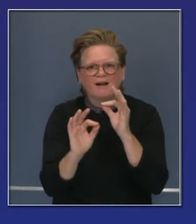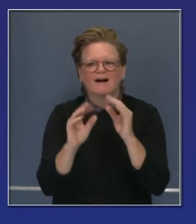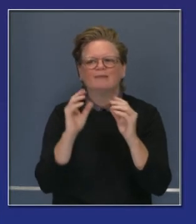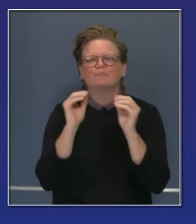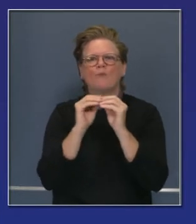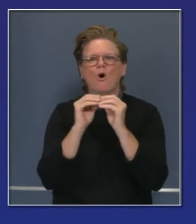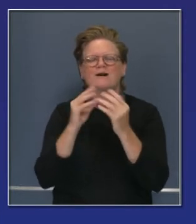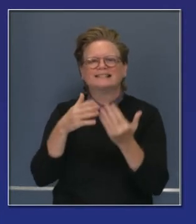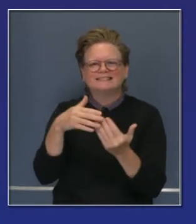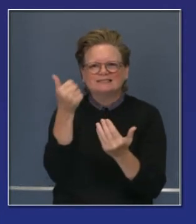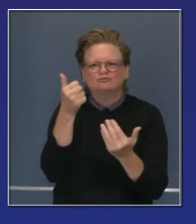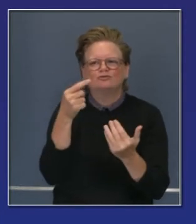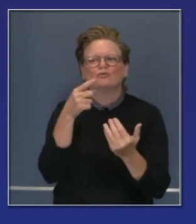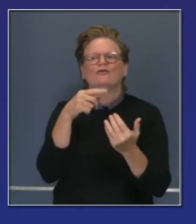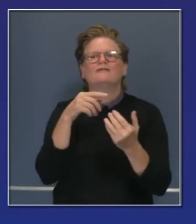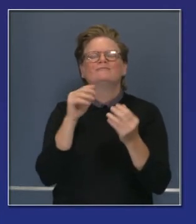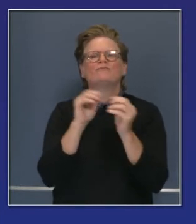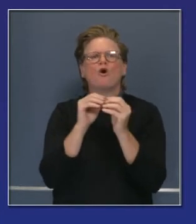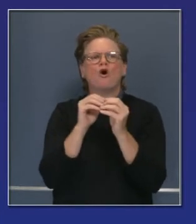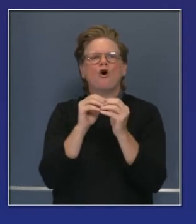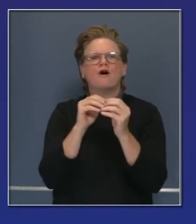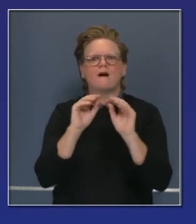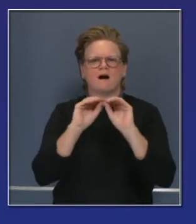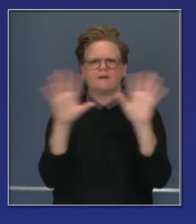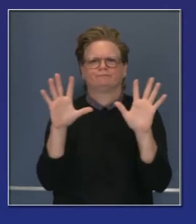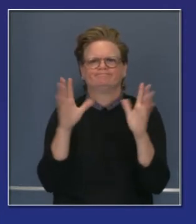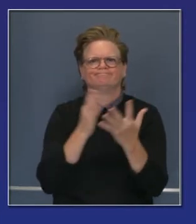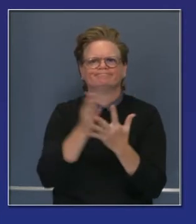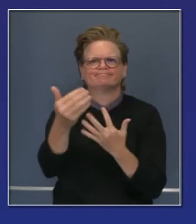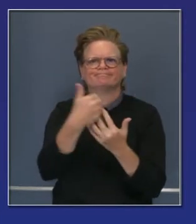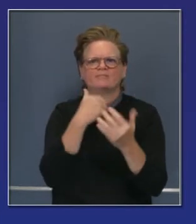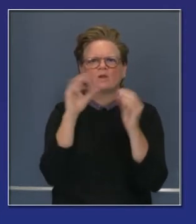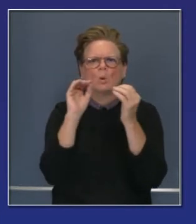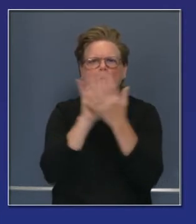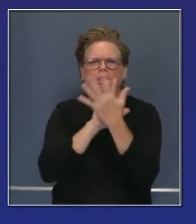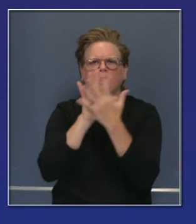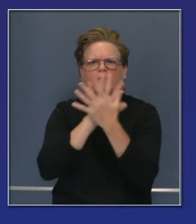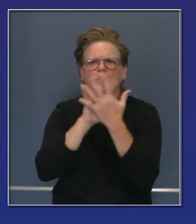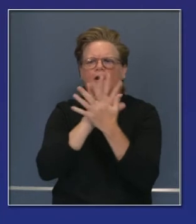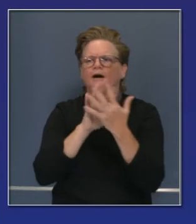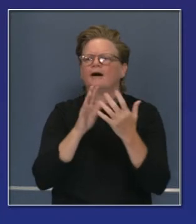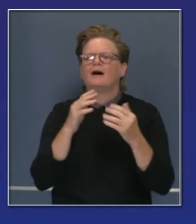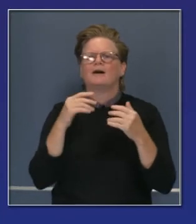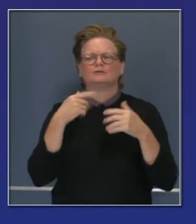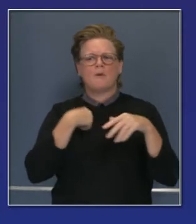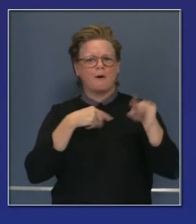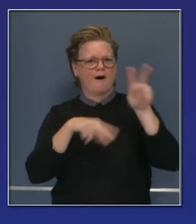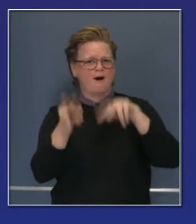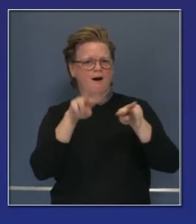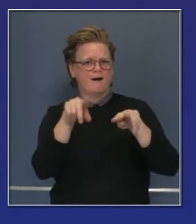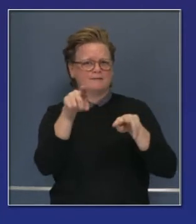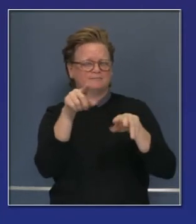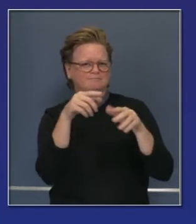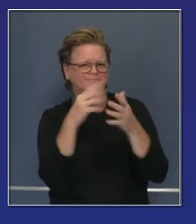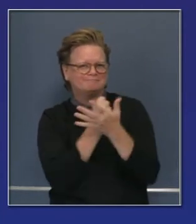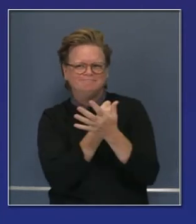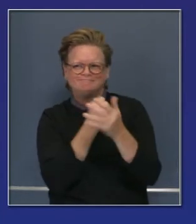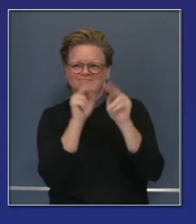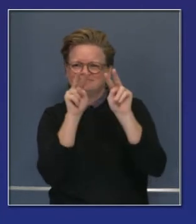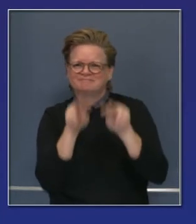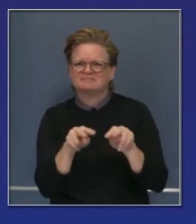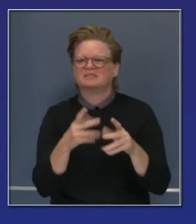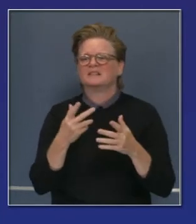que será más simple, mucho más transparente y fácilmente monitoreado por individuos, no solo